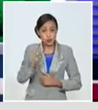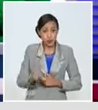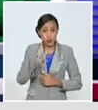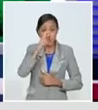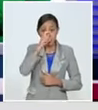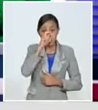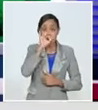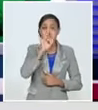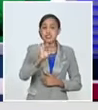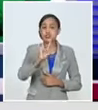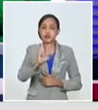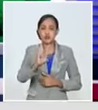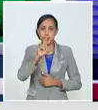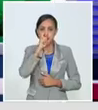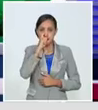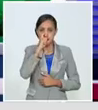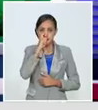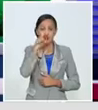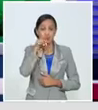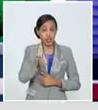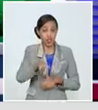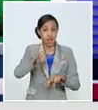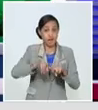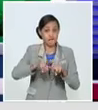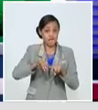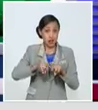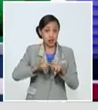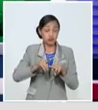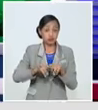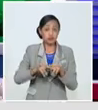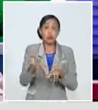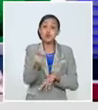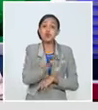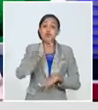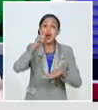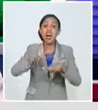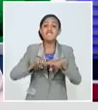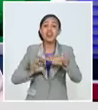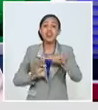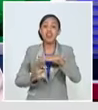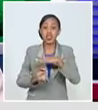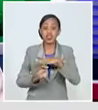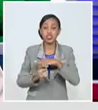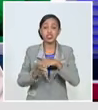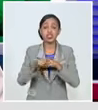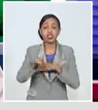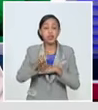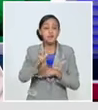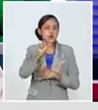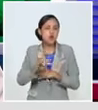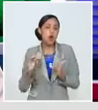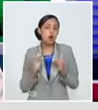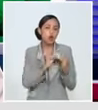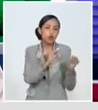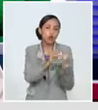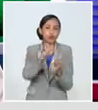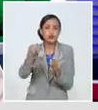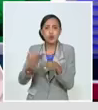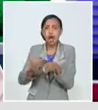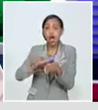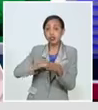años de edad, de aquí de La Habana, del municipio de Habana del Este, contacto de un caso confirmado